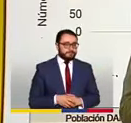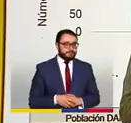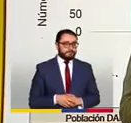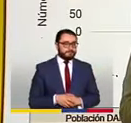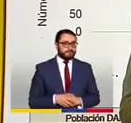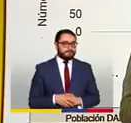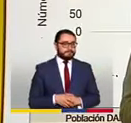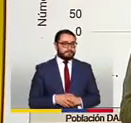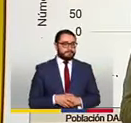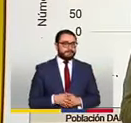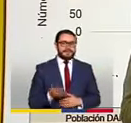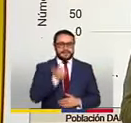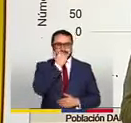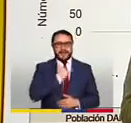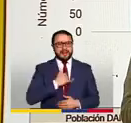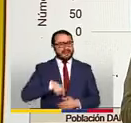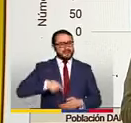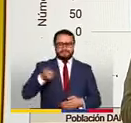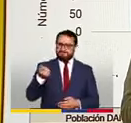no sé por qué aquí falla esto.